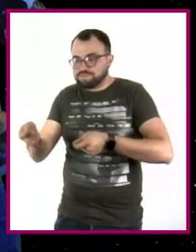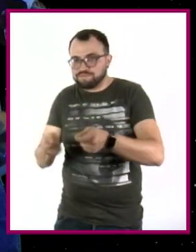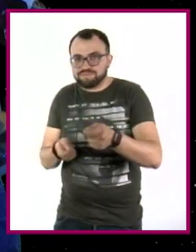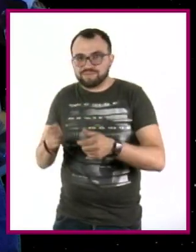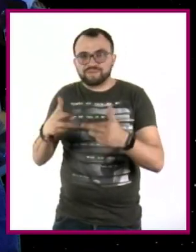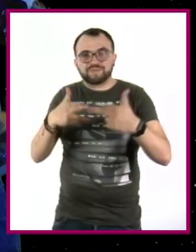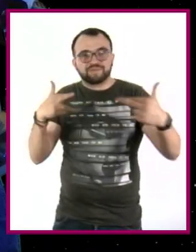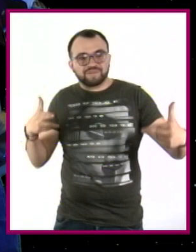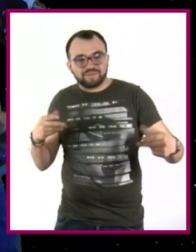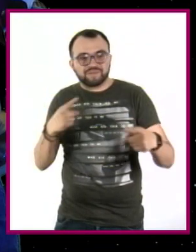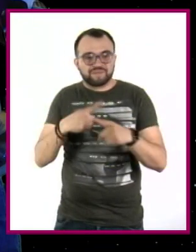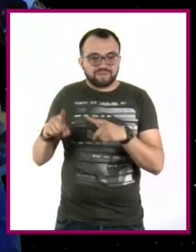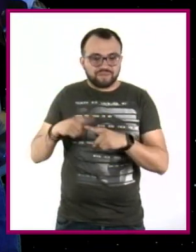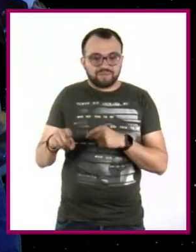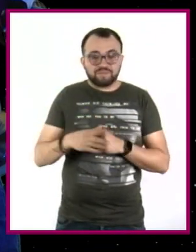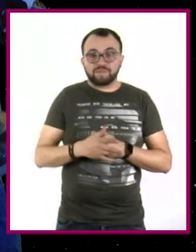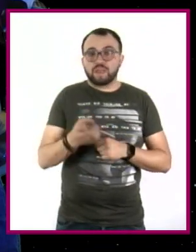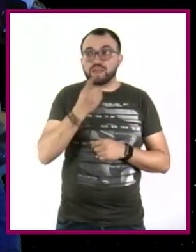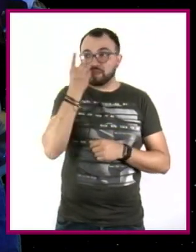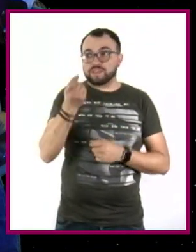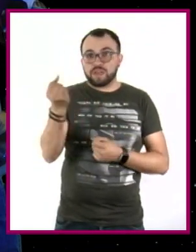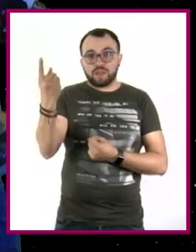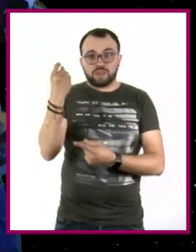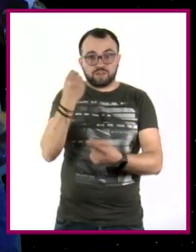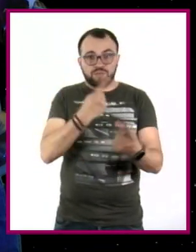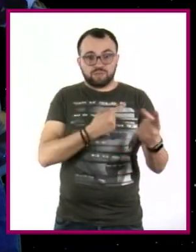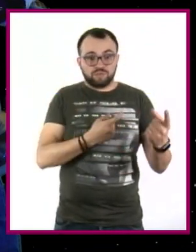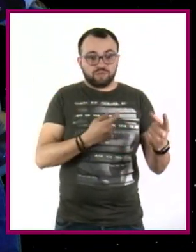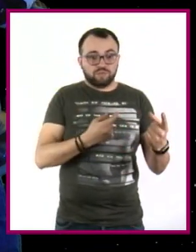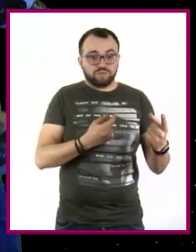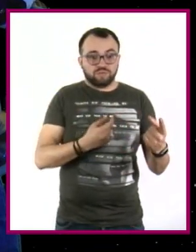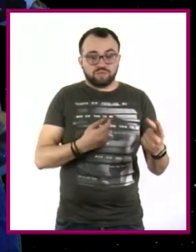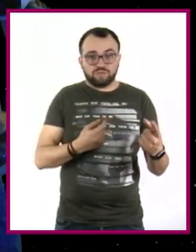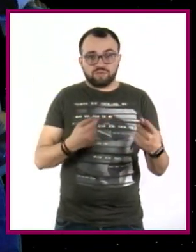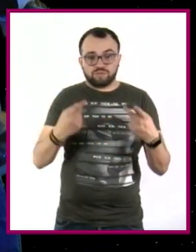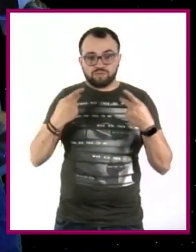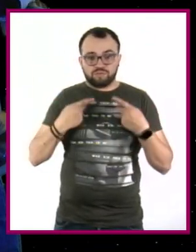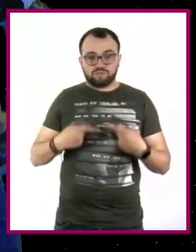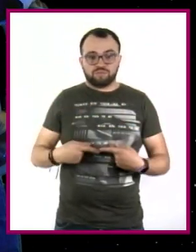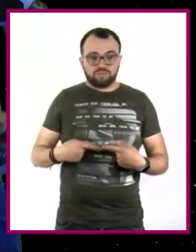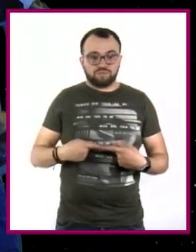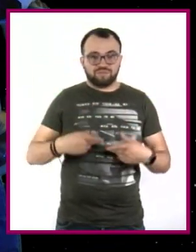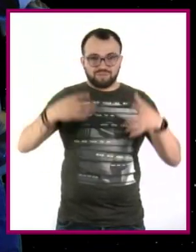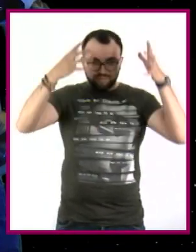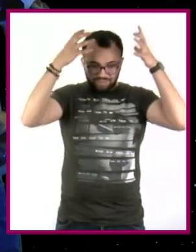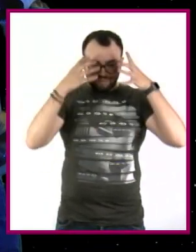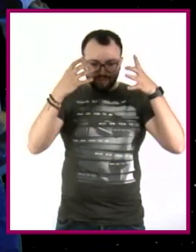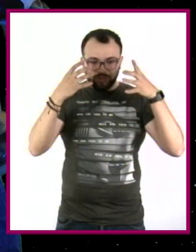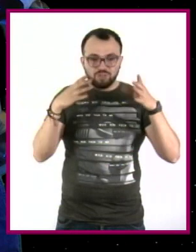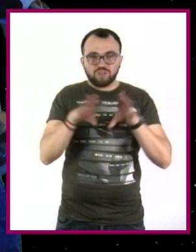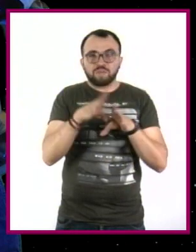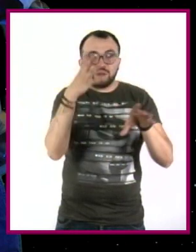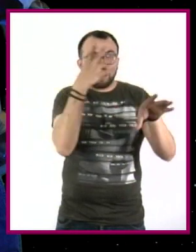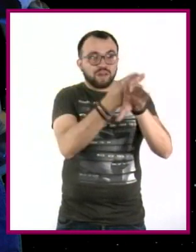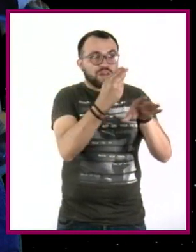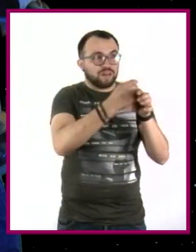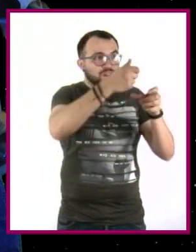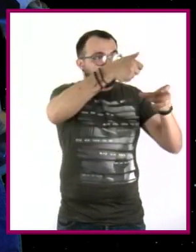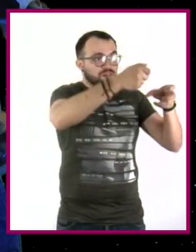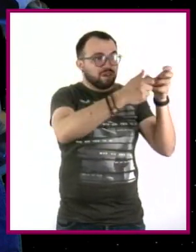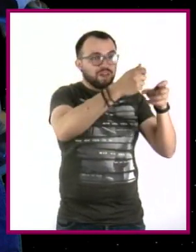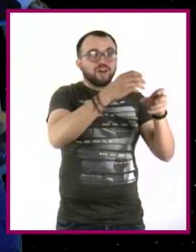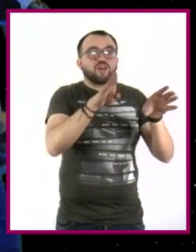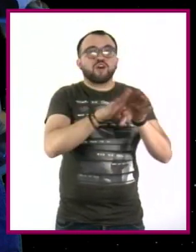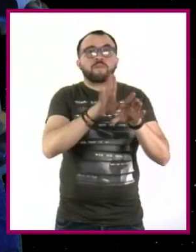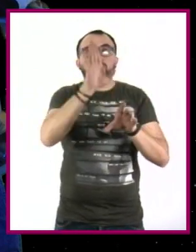mover. Decían algunos astronautas que intentar reparar cosas con los trajes espaciales era como intentar reparar un